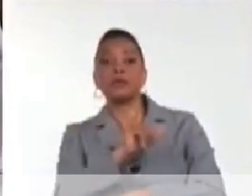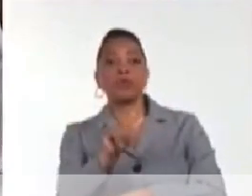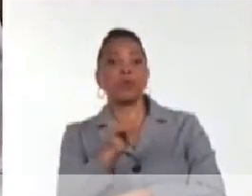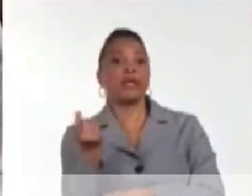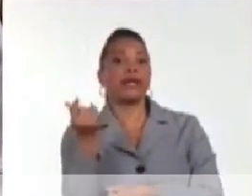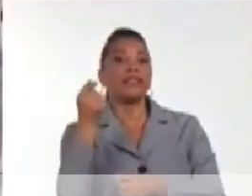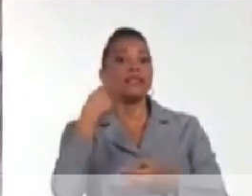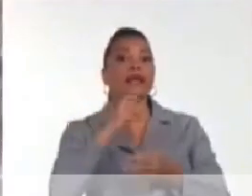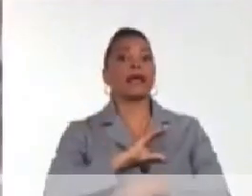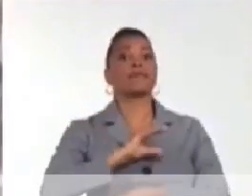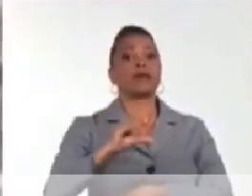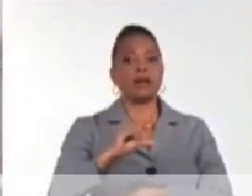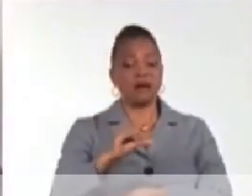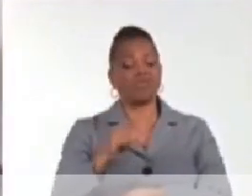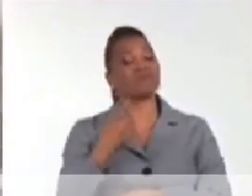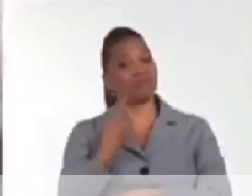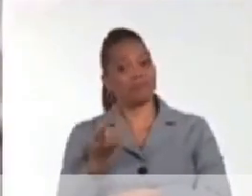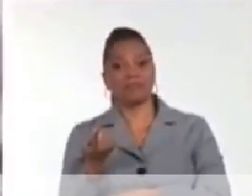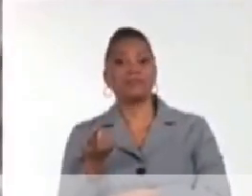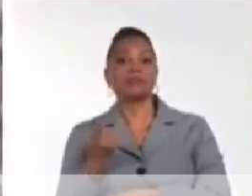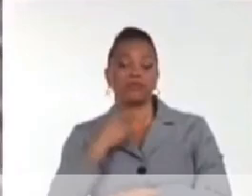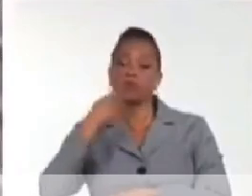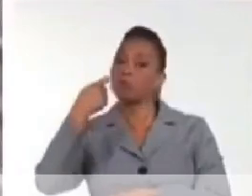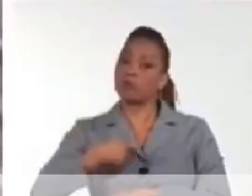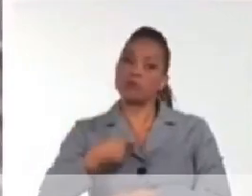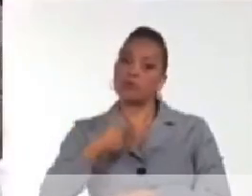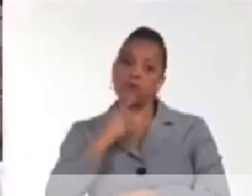están injustamente afectadas.